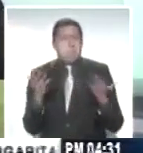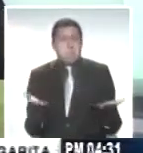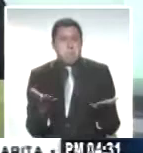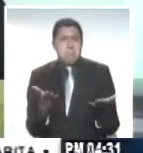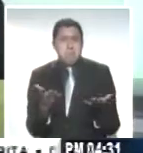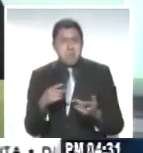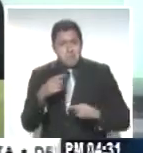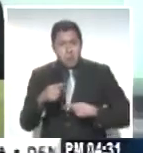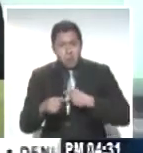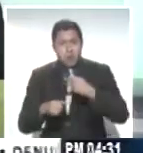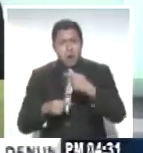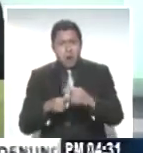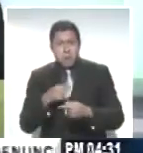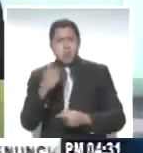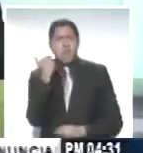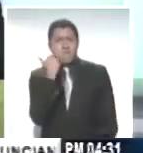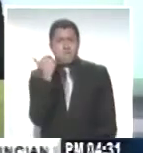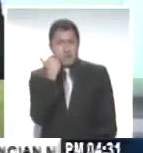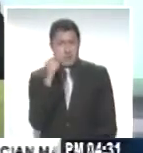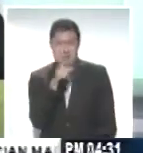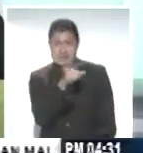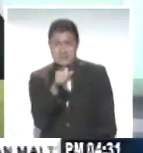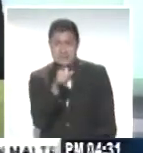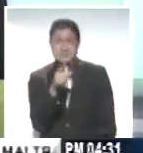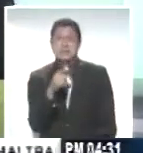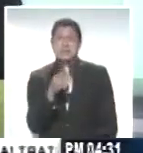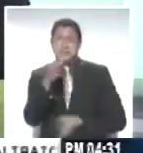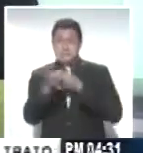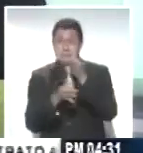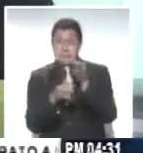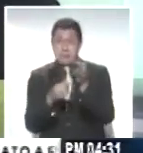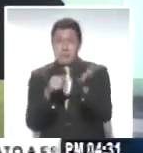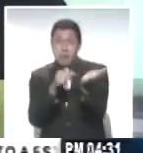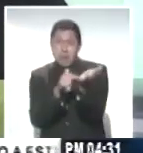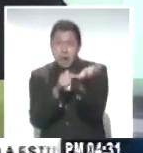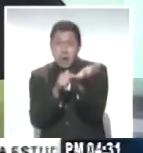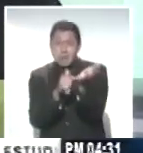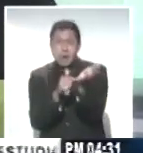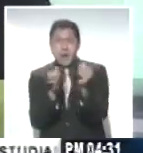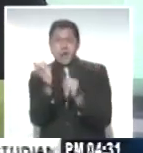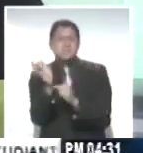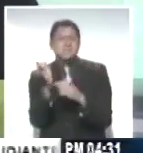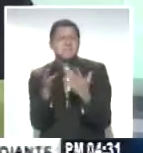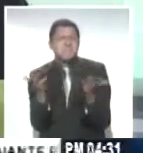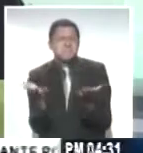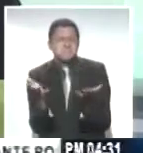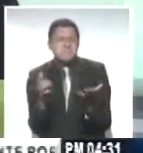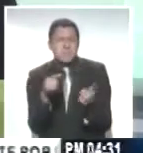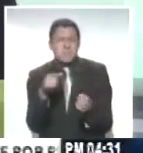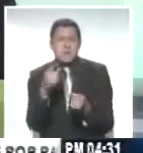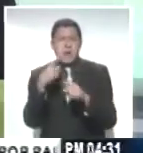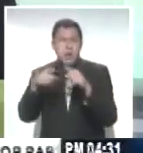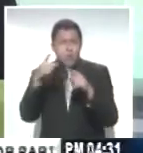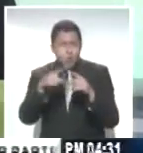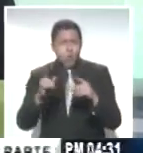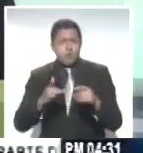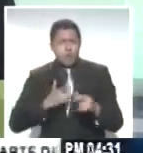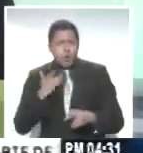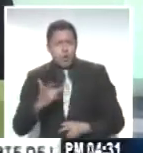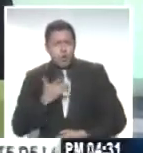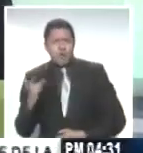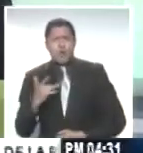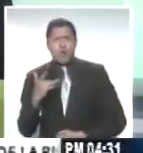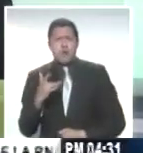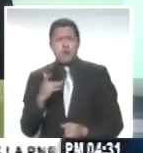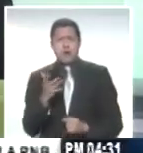ello se va a producir una determinada enfermedad. En este caso, cuando nosotros hablamos del síndrome del túnel carpio, pues no es más que el conjunto de signos y síntomas